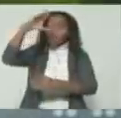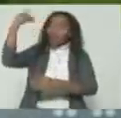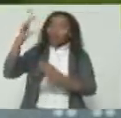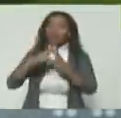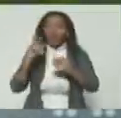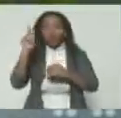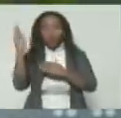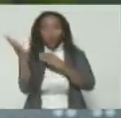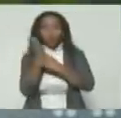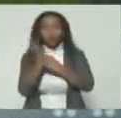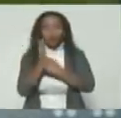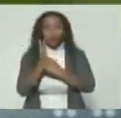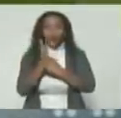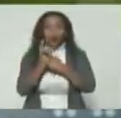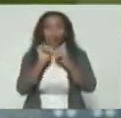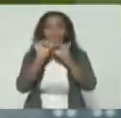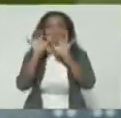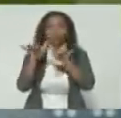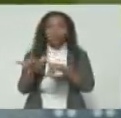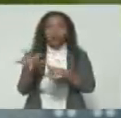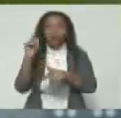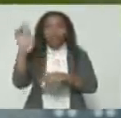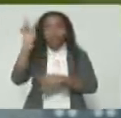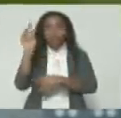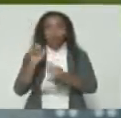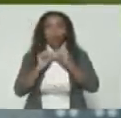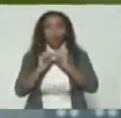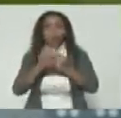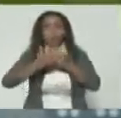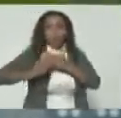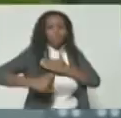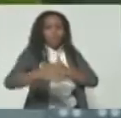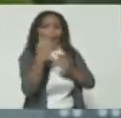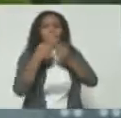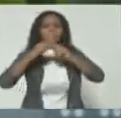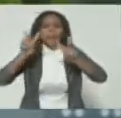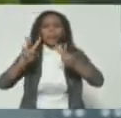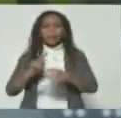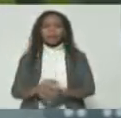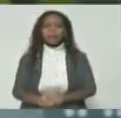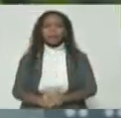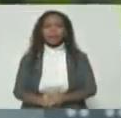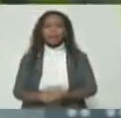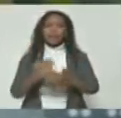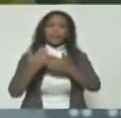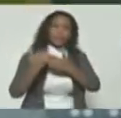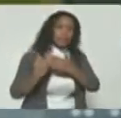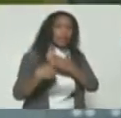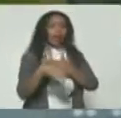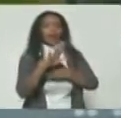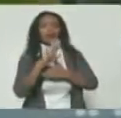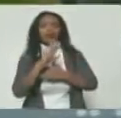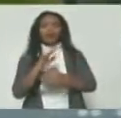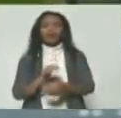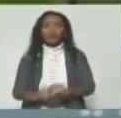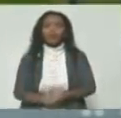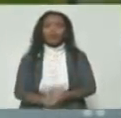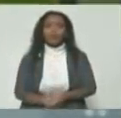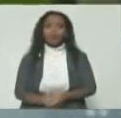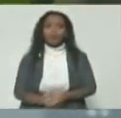su protección divina, Venezuela sigue adelante en la paz, salimos adelante en la paz.